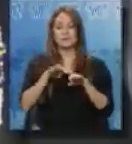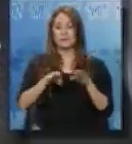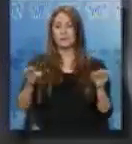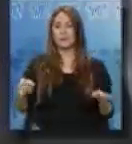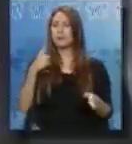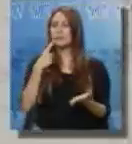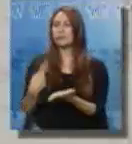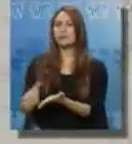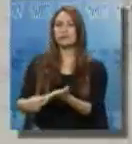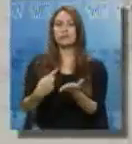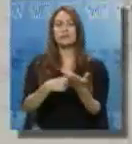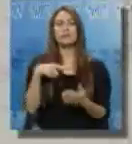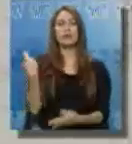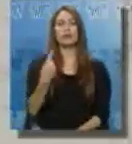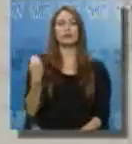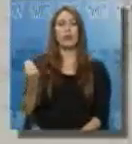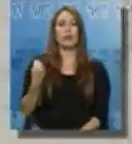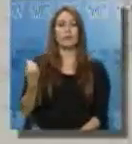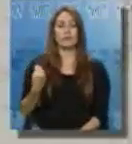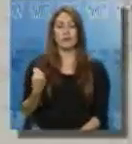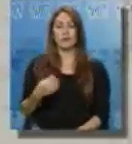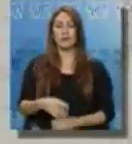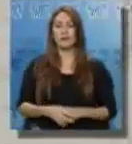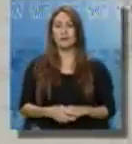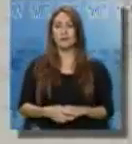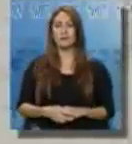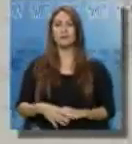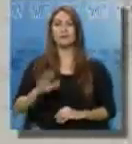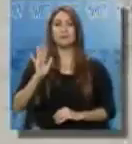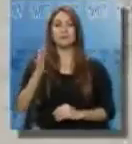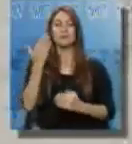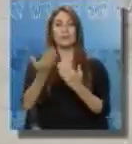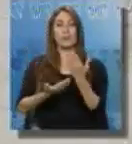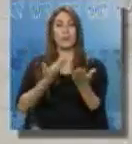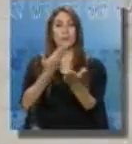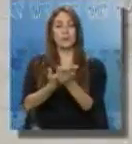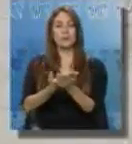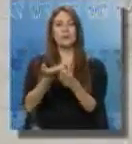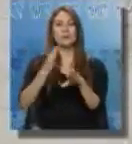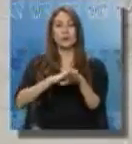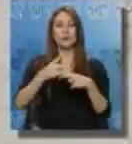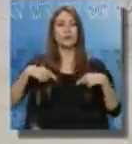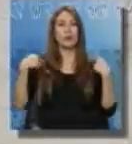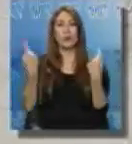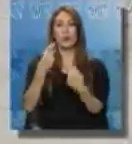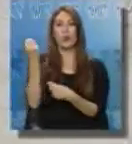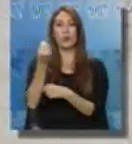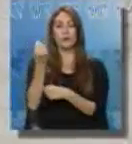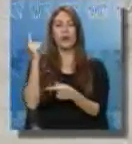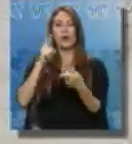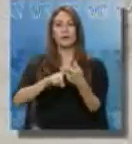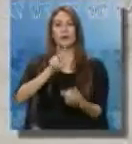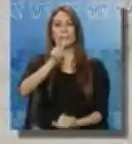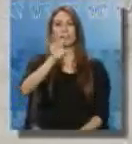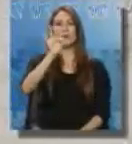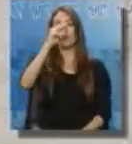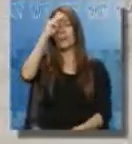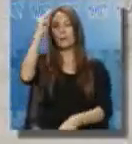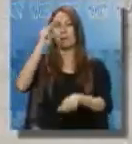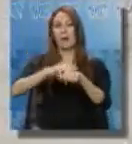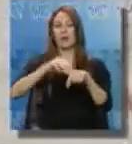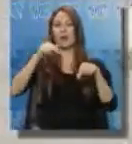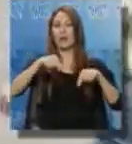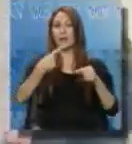de izquierdas juveniles. El proceso de construcción de estas propuestas desde los jóvenes se extenderá hasta el 29 de mayo en